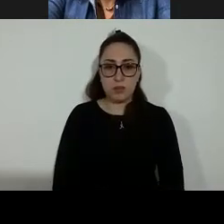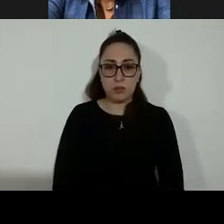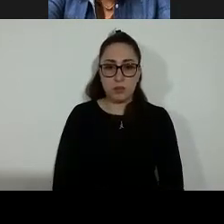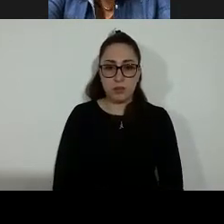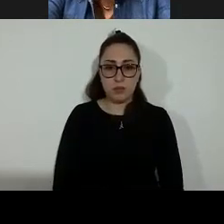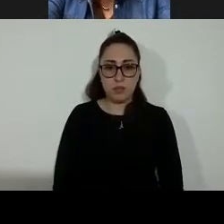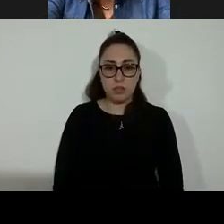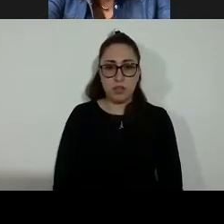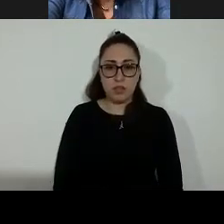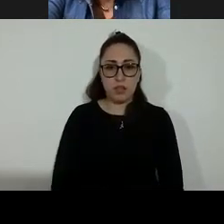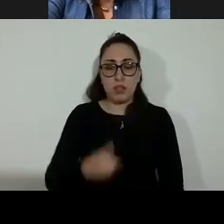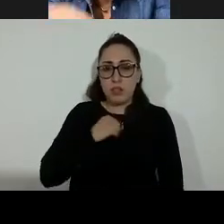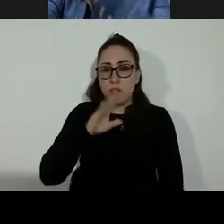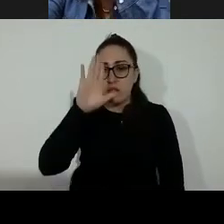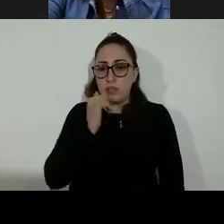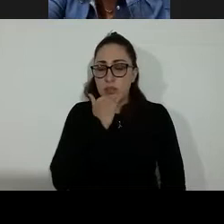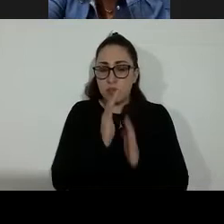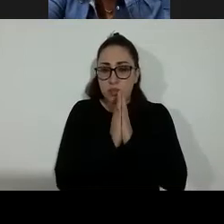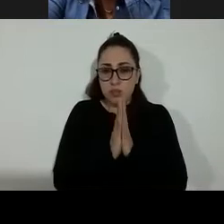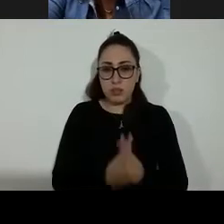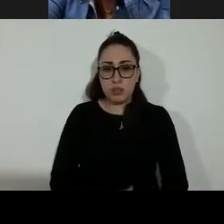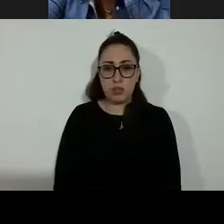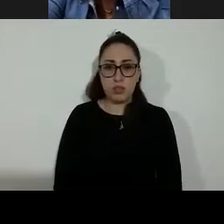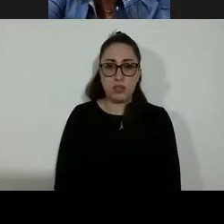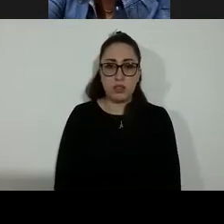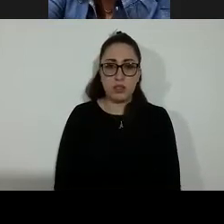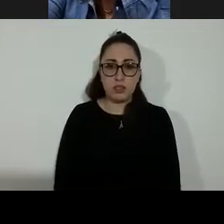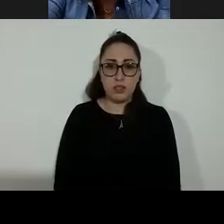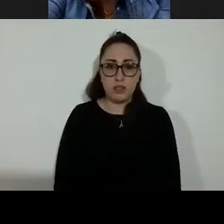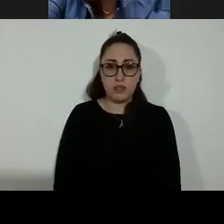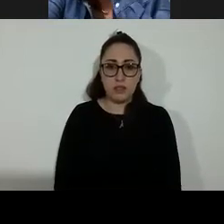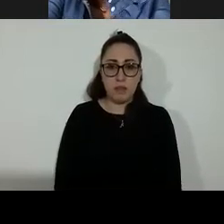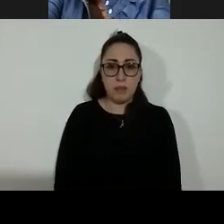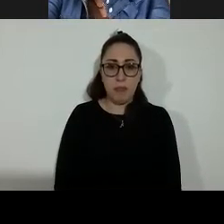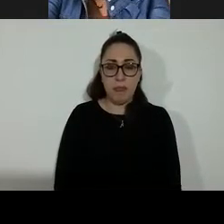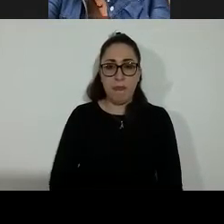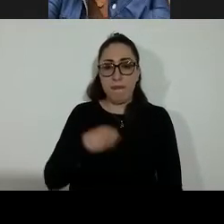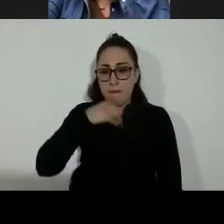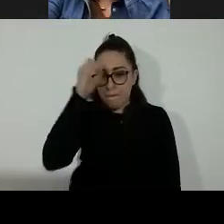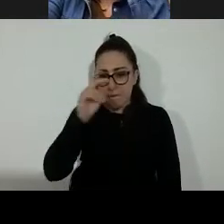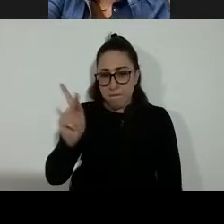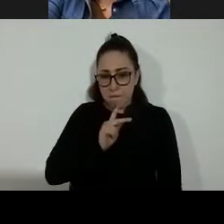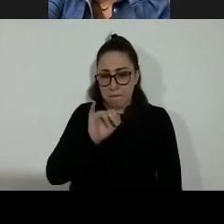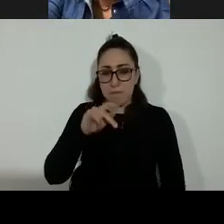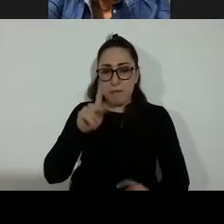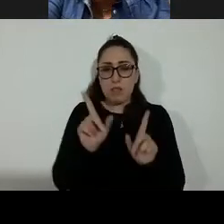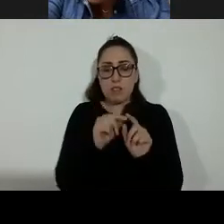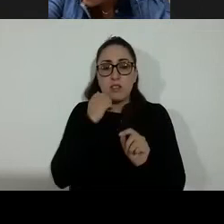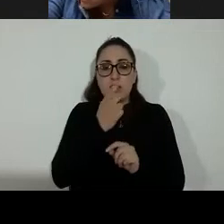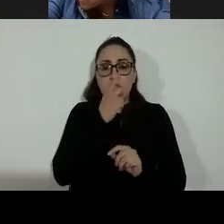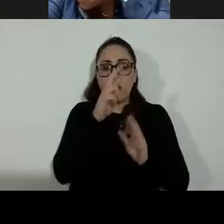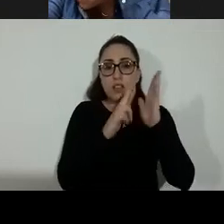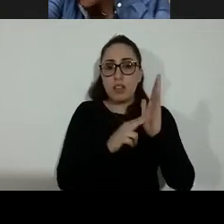Sí, a ver, yo presidente nada más, si me lo permite, coincido plenamente. Nada más quiero dejar claro que el reglamento no